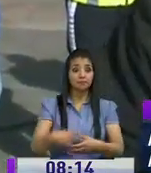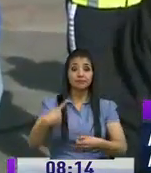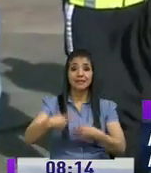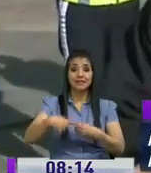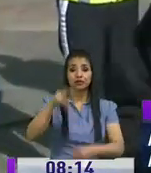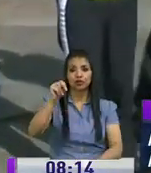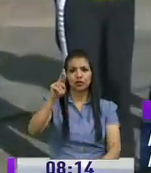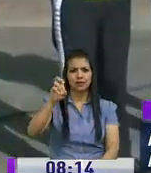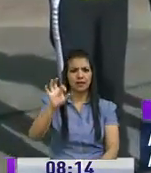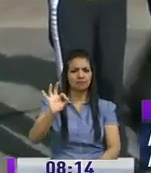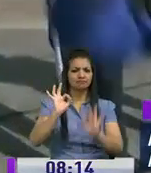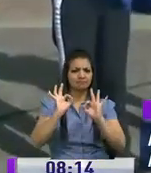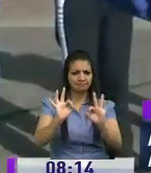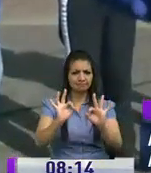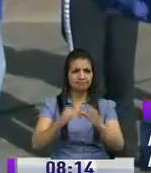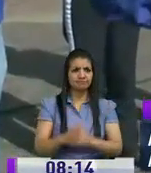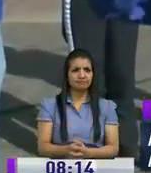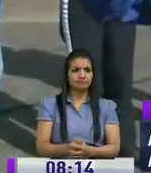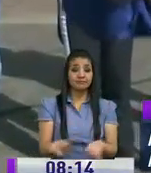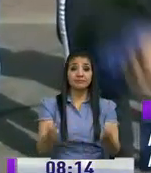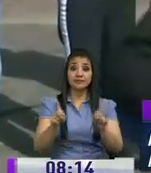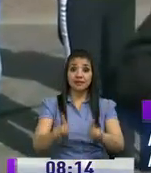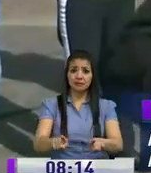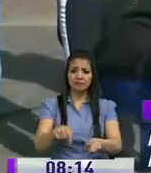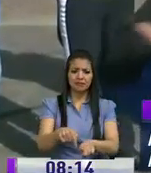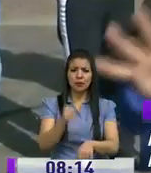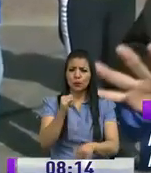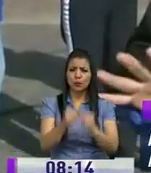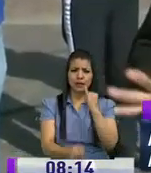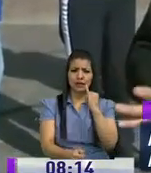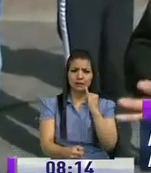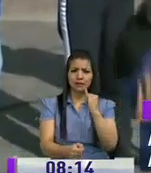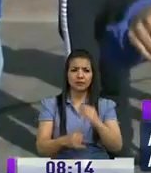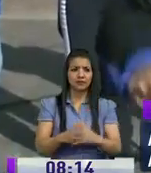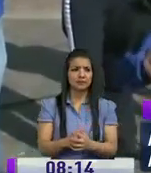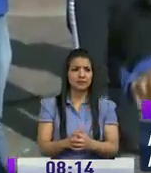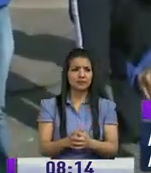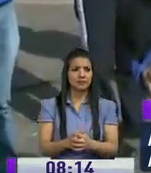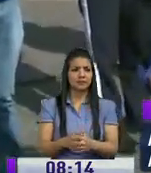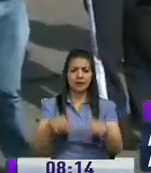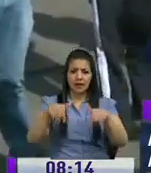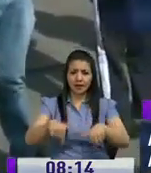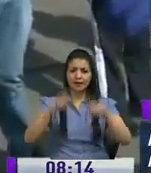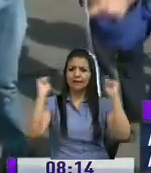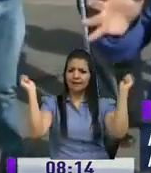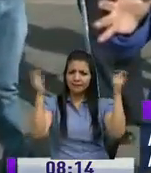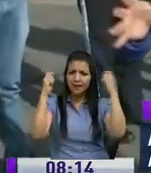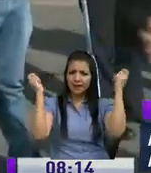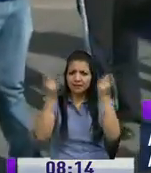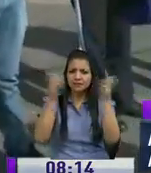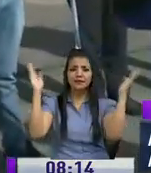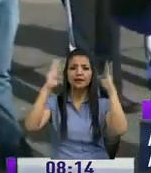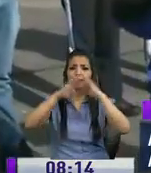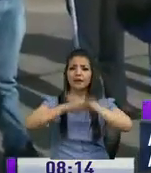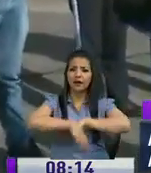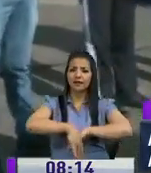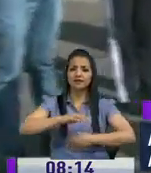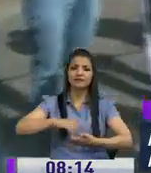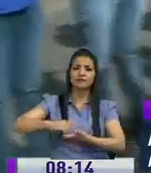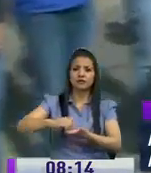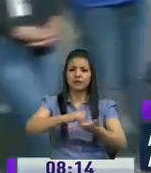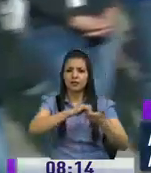los Chillos, algo realmente espectacular, y esta es la cereza del pastel, cero drama Robert, aquí tenemos la fiesta. Fiesta gratuita, solidaria,